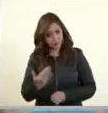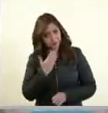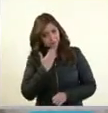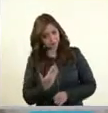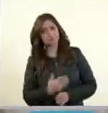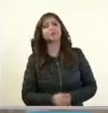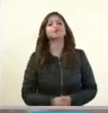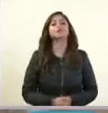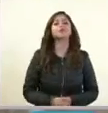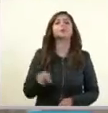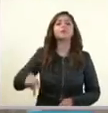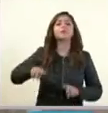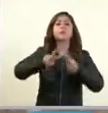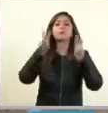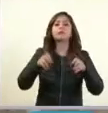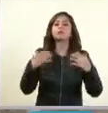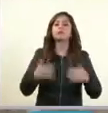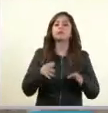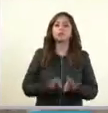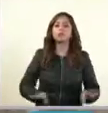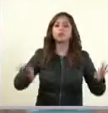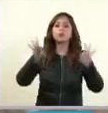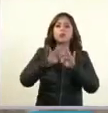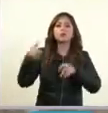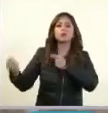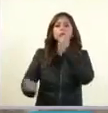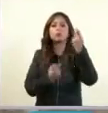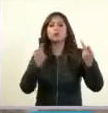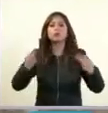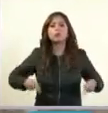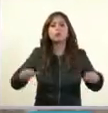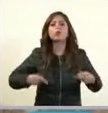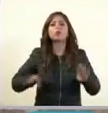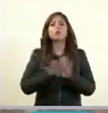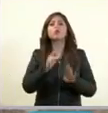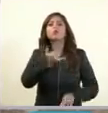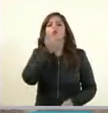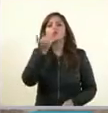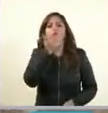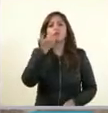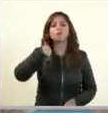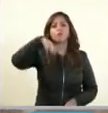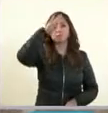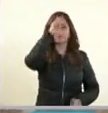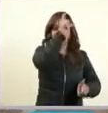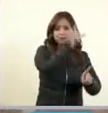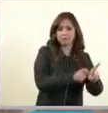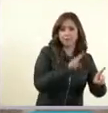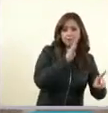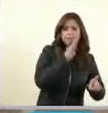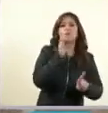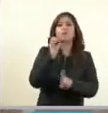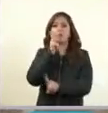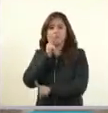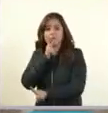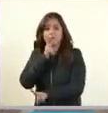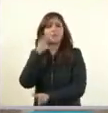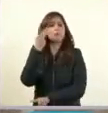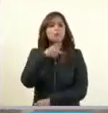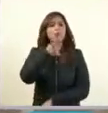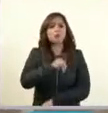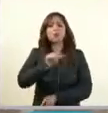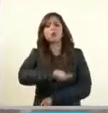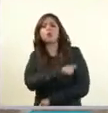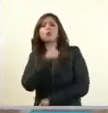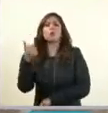hablar acerca de este tema Sí. tan importante que muchas veces se puede confundir, ¿no? Pensarías como en el matriarcado, en el patriarcado, pero al contrario, tiene que ver con otra